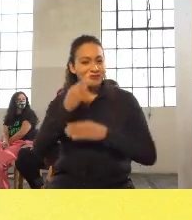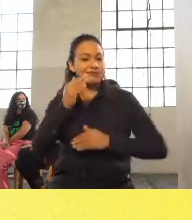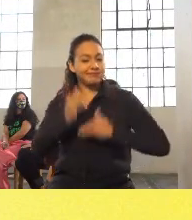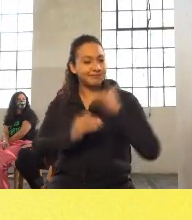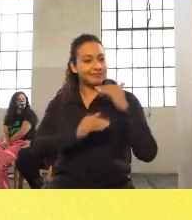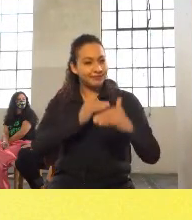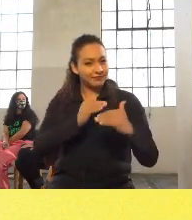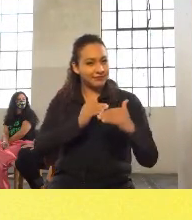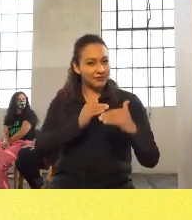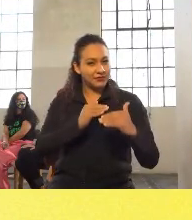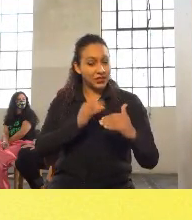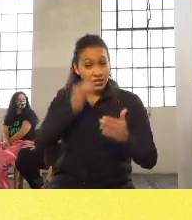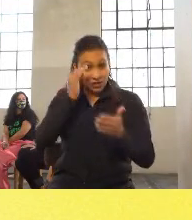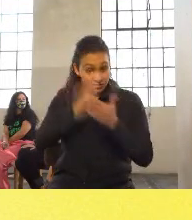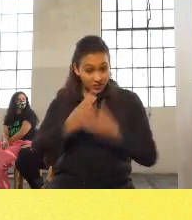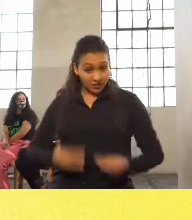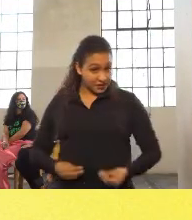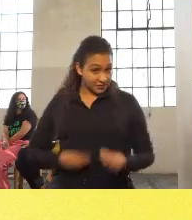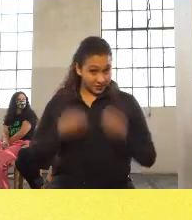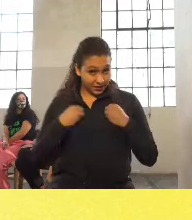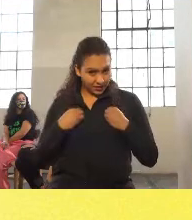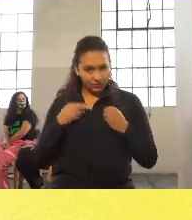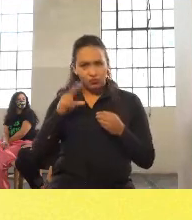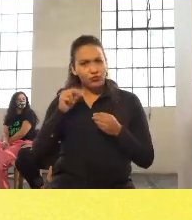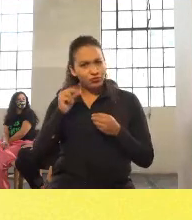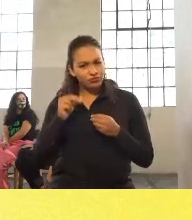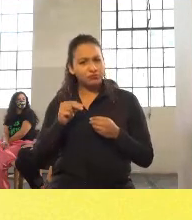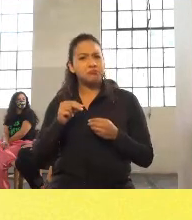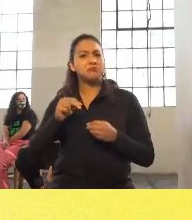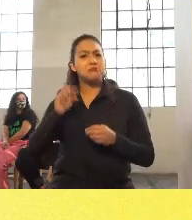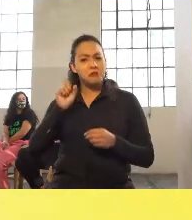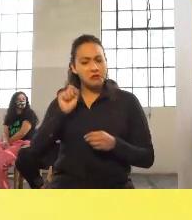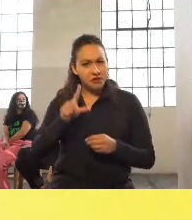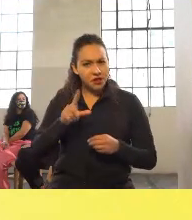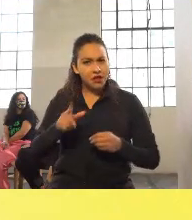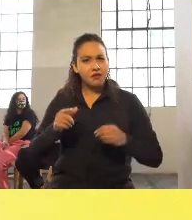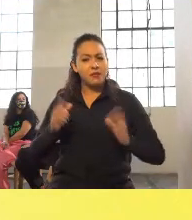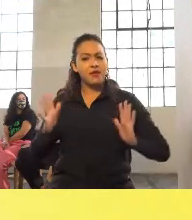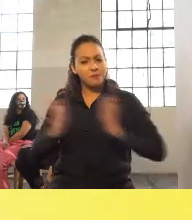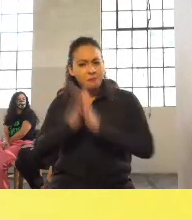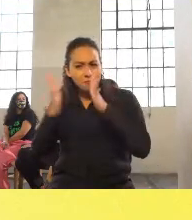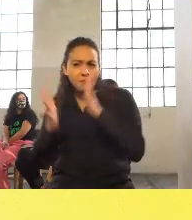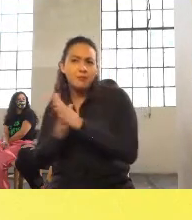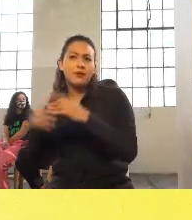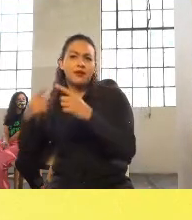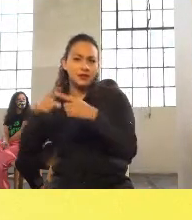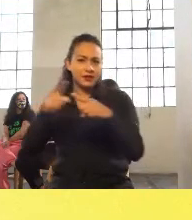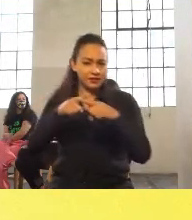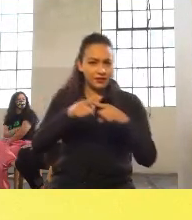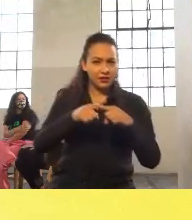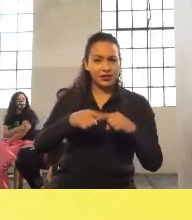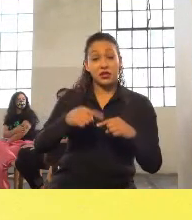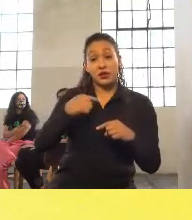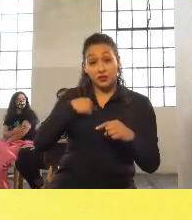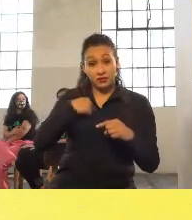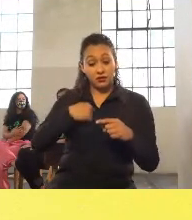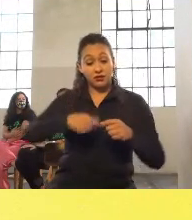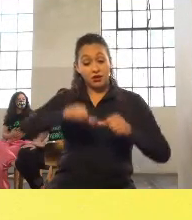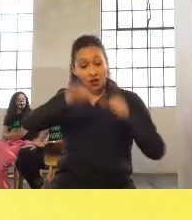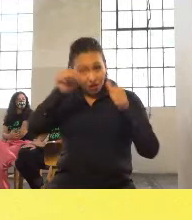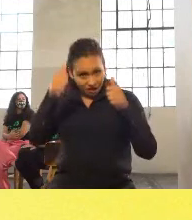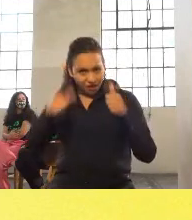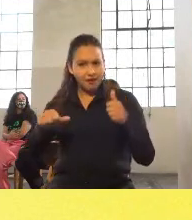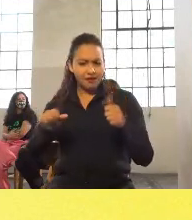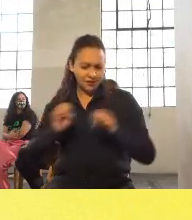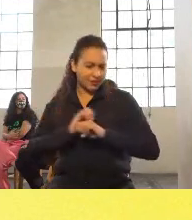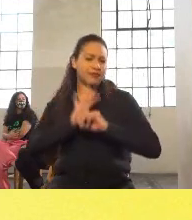no solo lo asociado al arte o al activismo, porque aquí yo tengo dos dimensiones, que es el arte, o sea, el asumirme artista